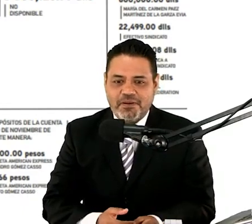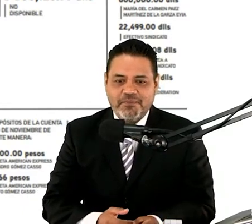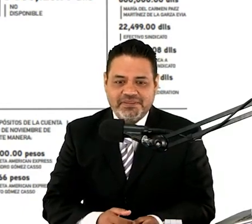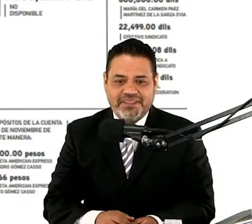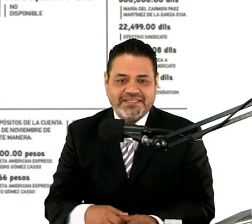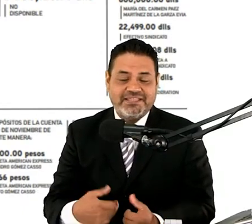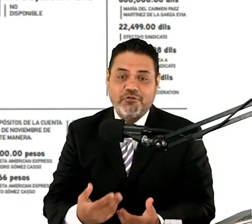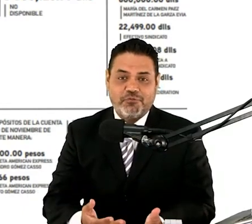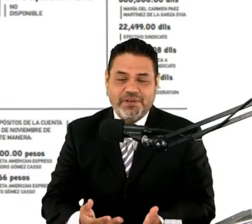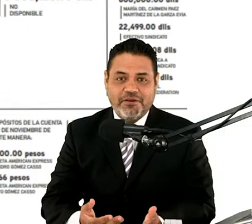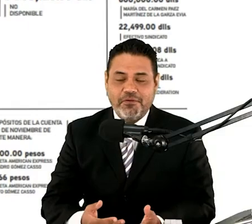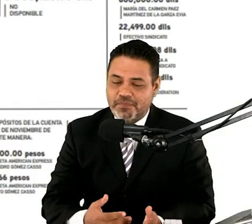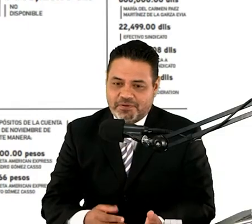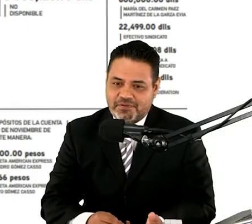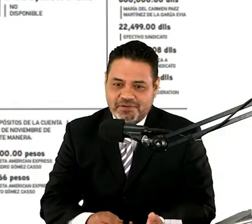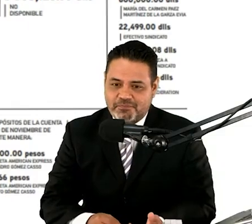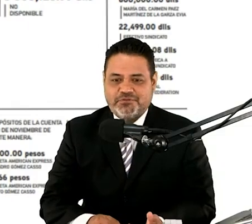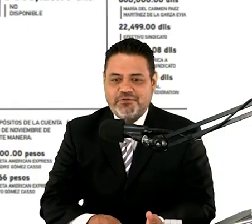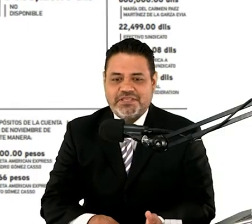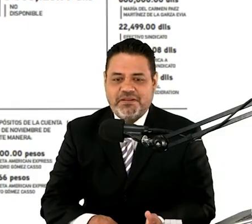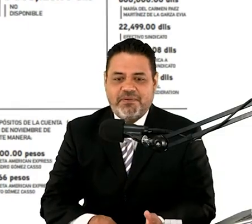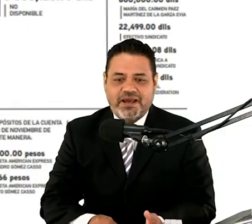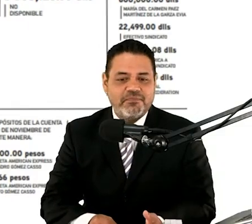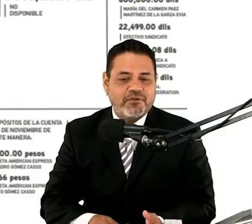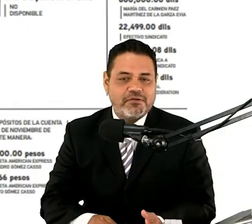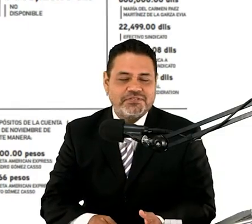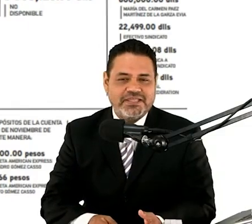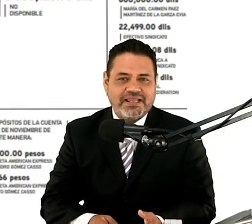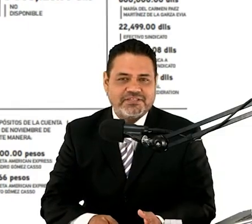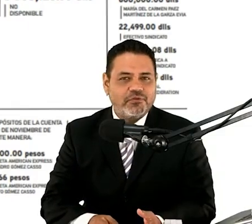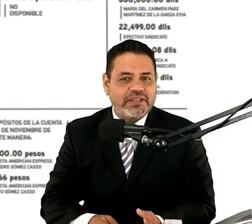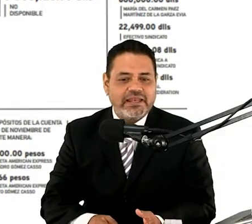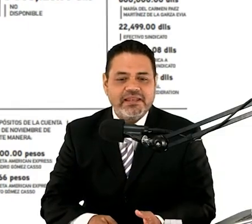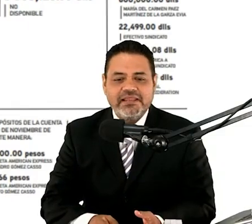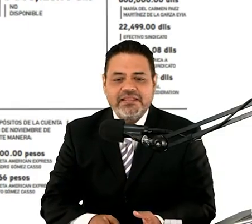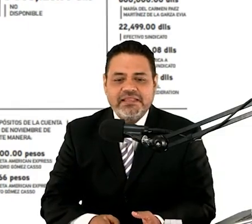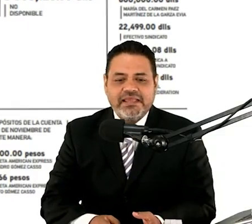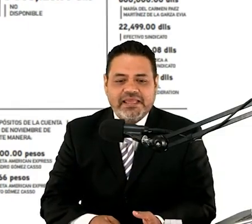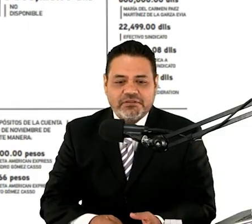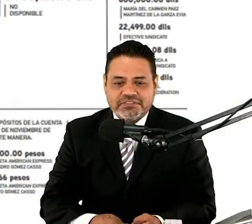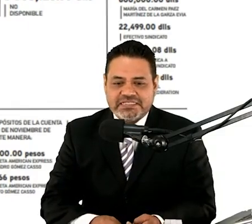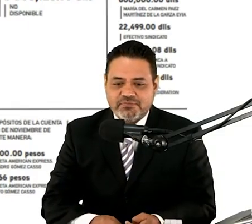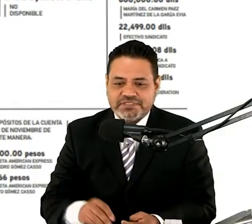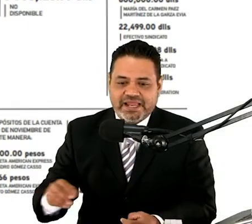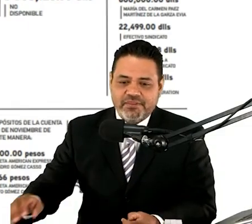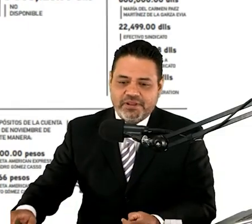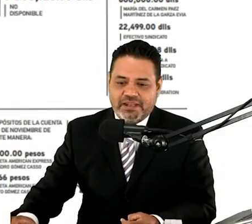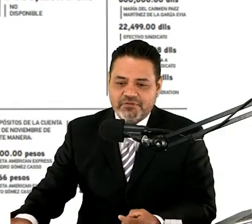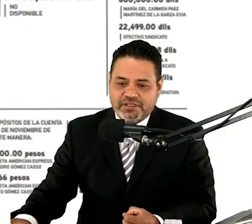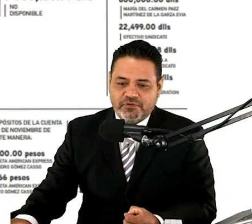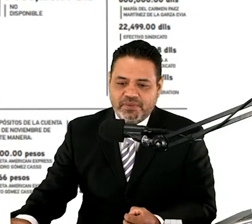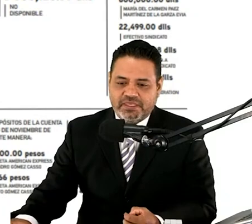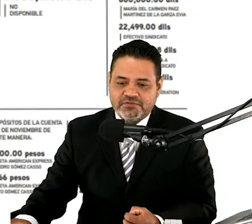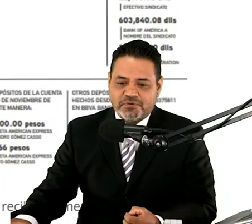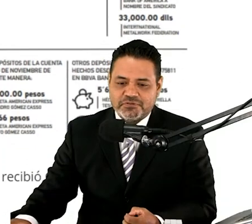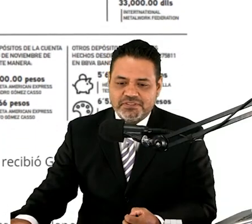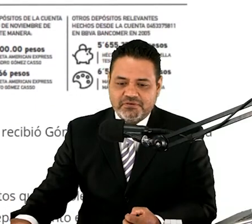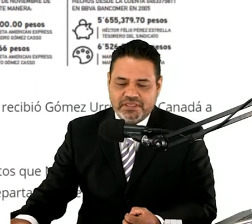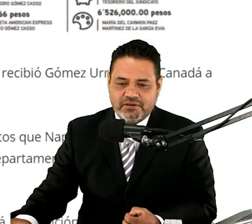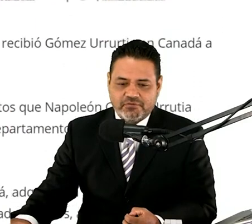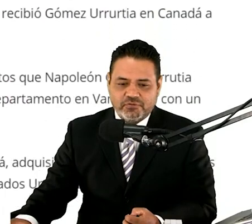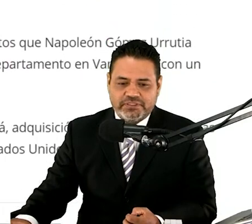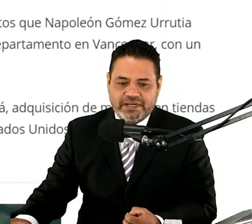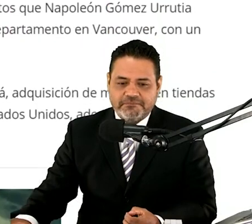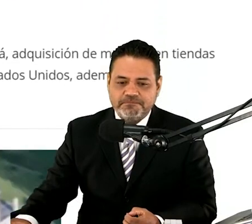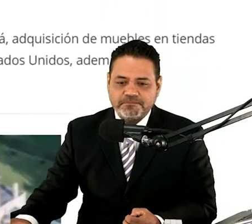no hay probablemente ya está lo duplicó pero pues no los quiere pagar porque considera que son de él entonces les hemos dejado en claro directo mx por si